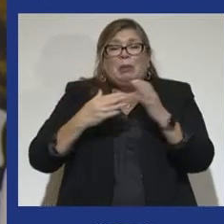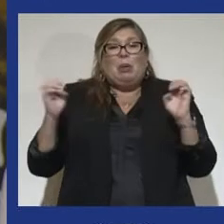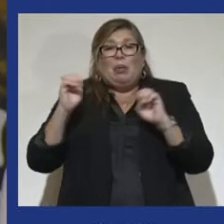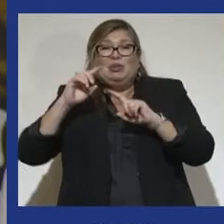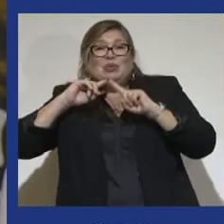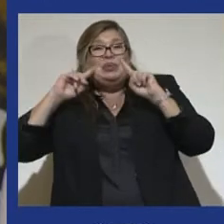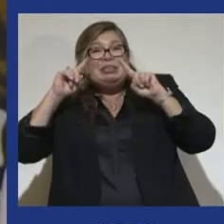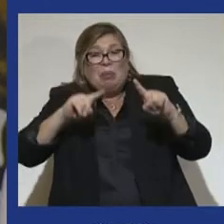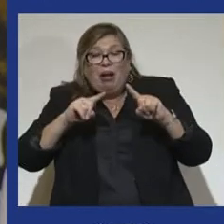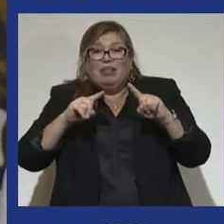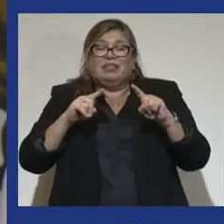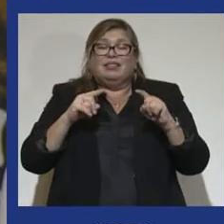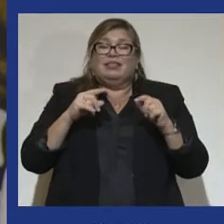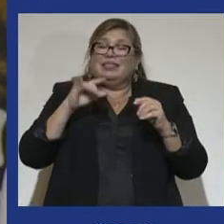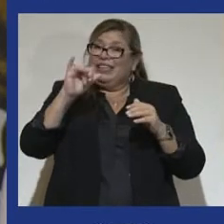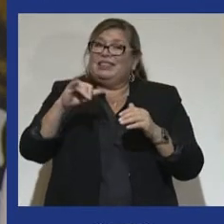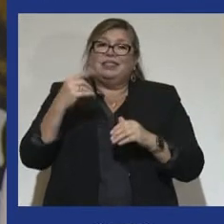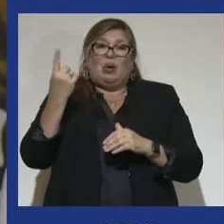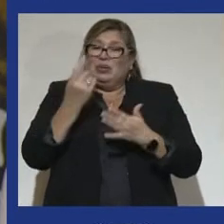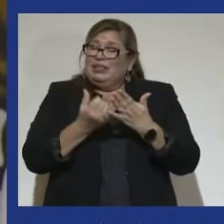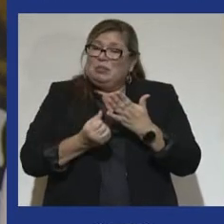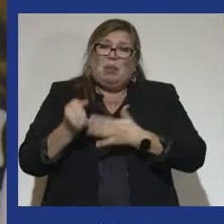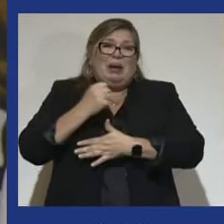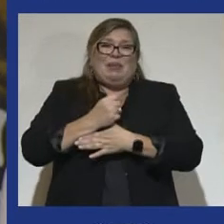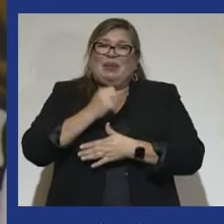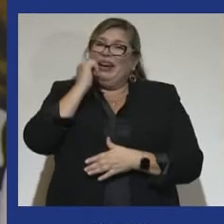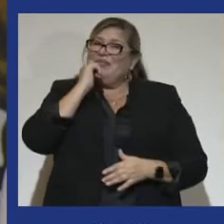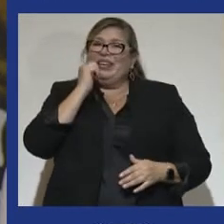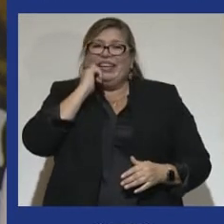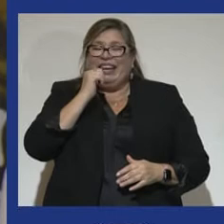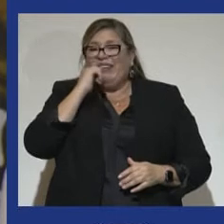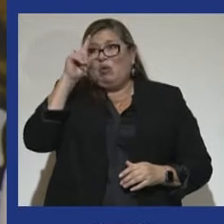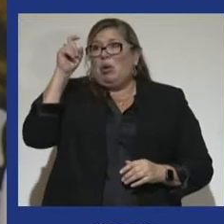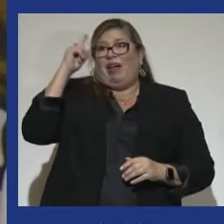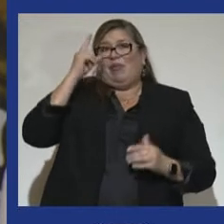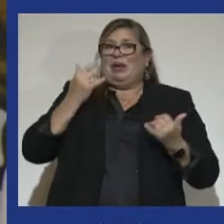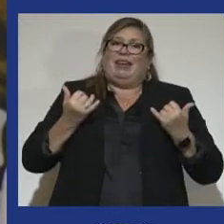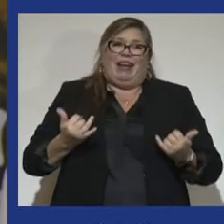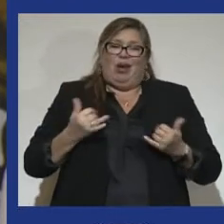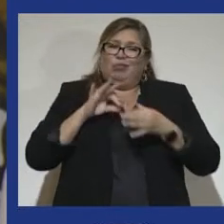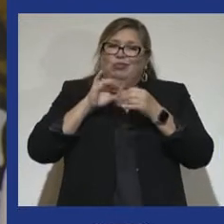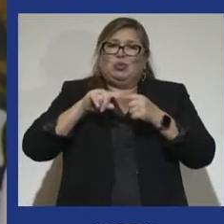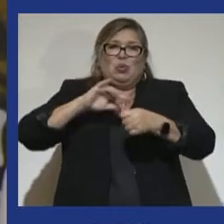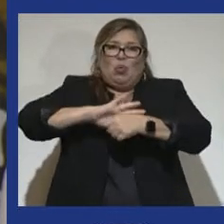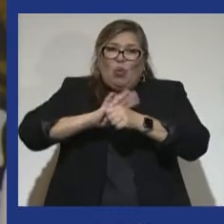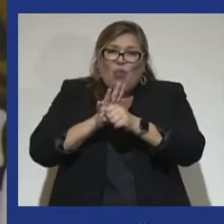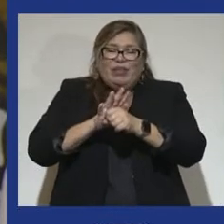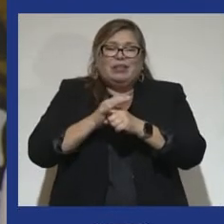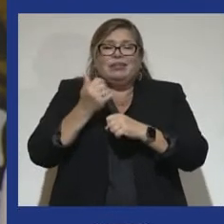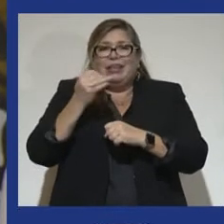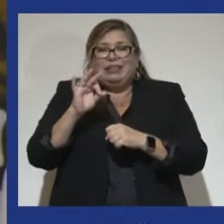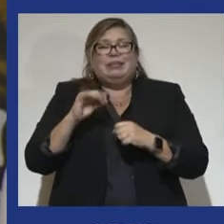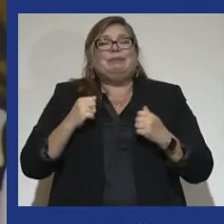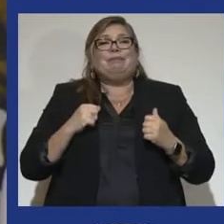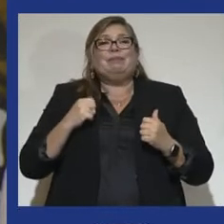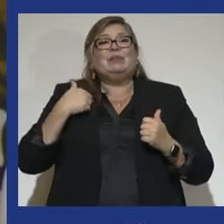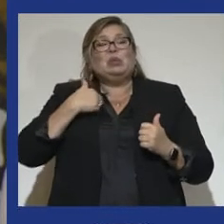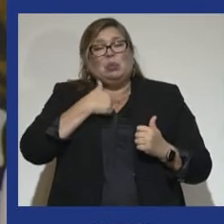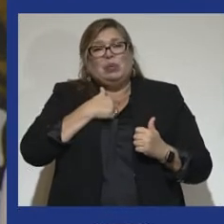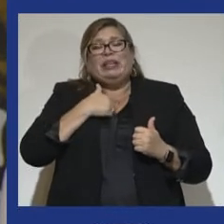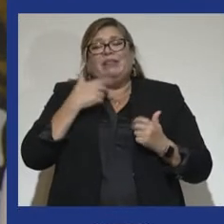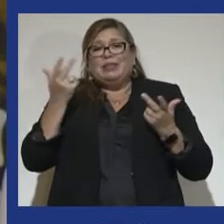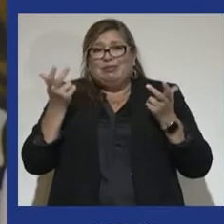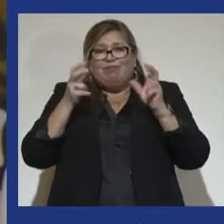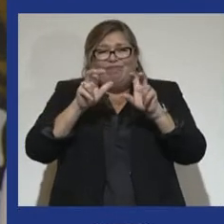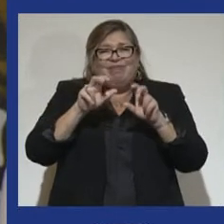aumentando los servicios de respuestas de emergencia en medio de la prendida